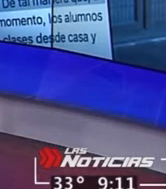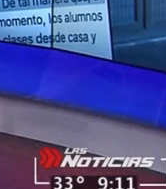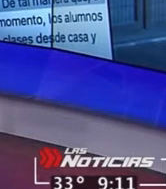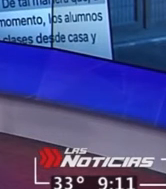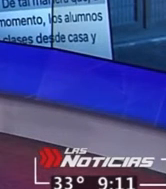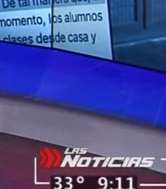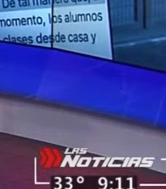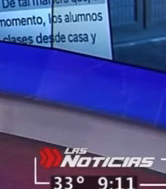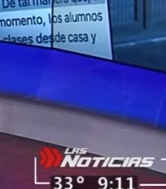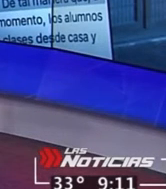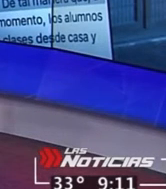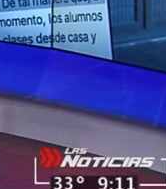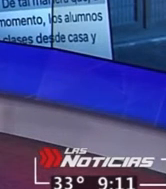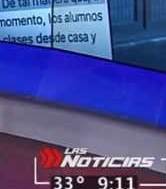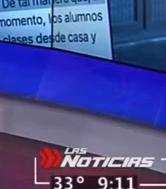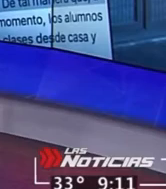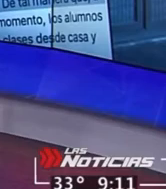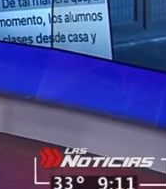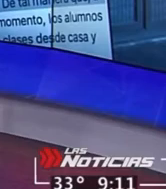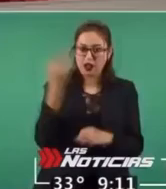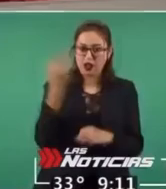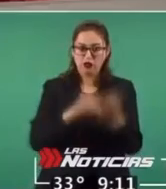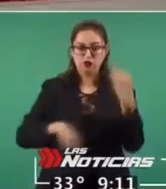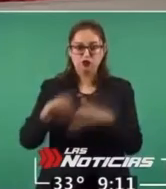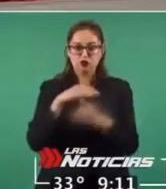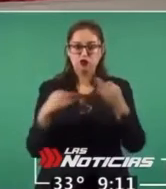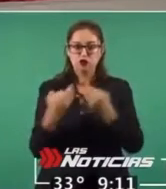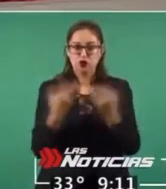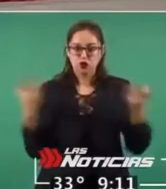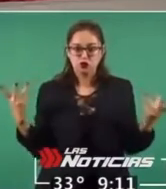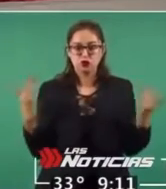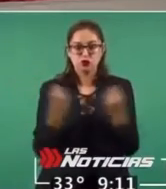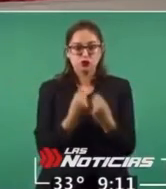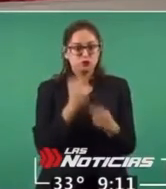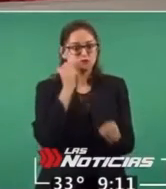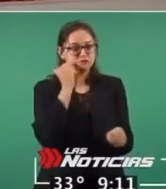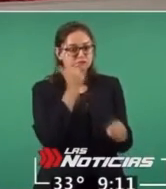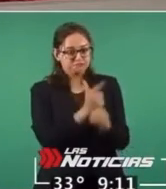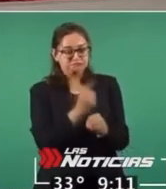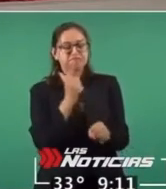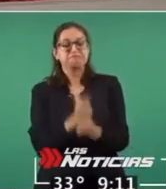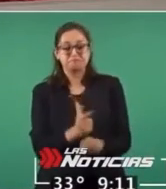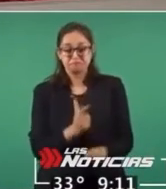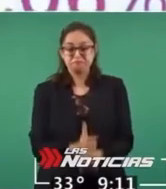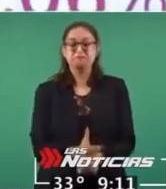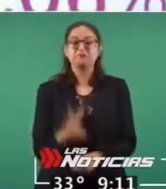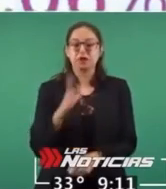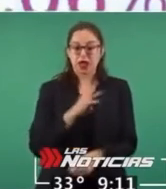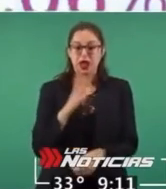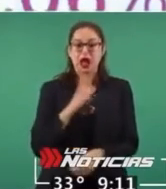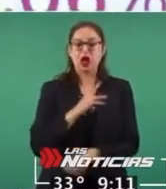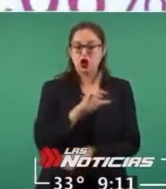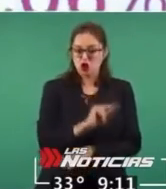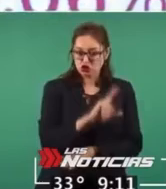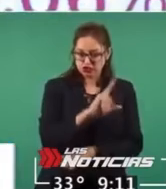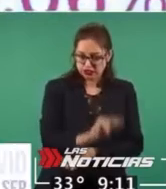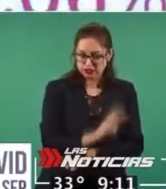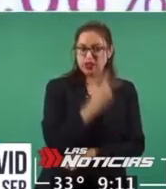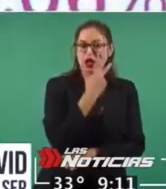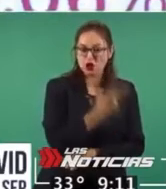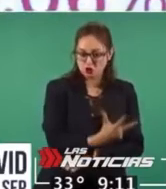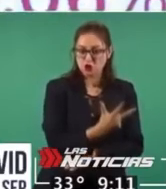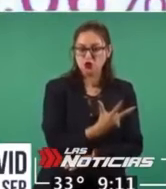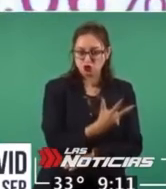país, pero no todos han cerrado sus puertas. Hemos detectado efectivamente, como mencionaba el doctor Gatell, 88